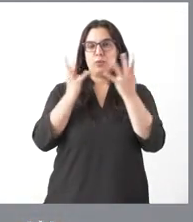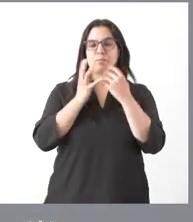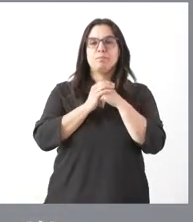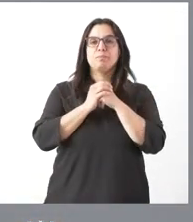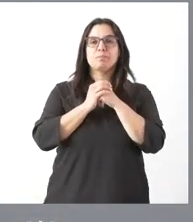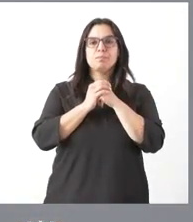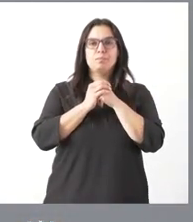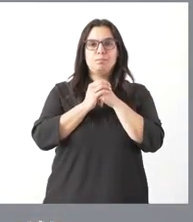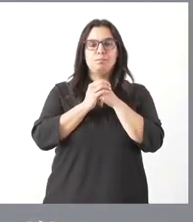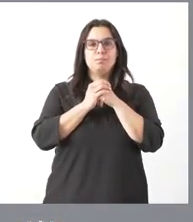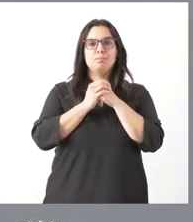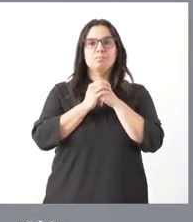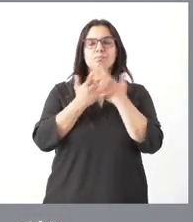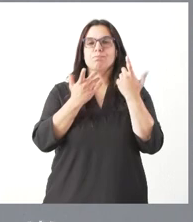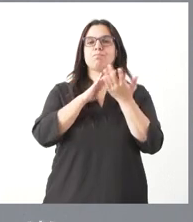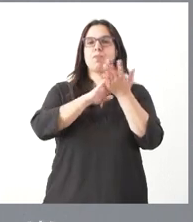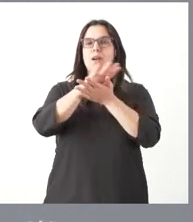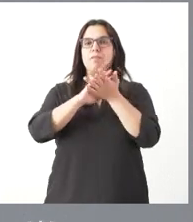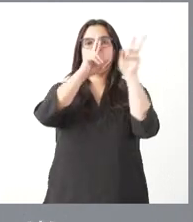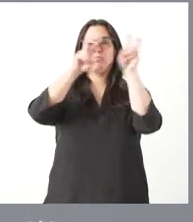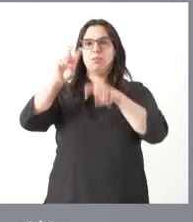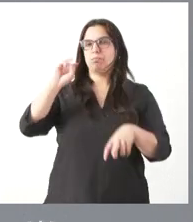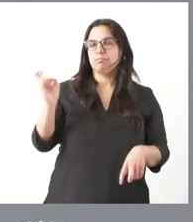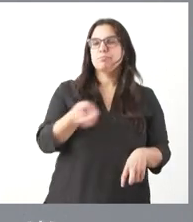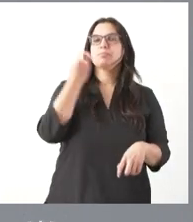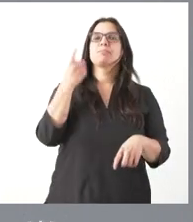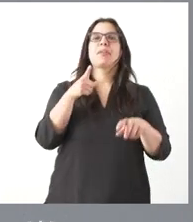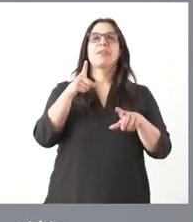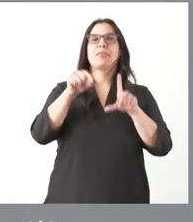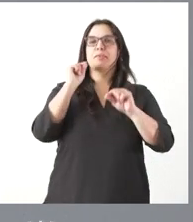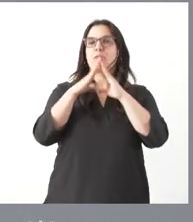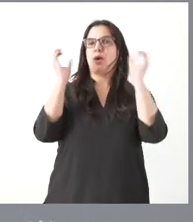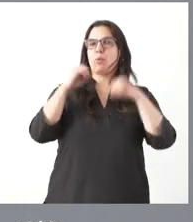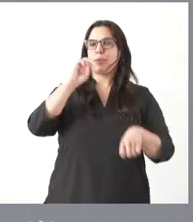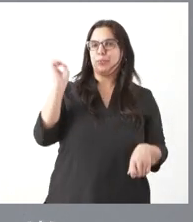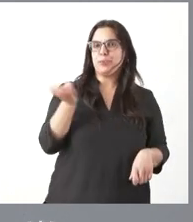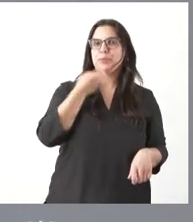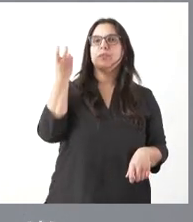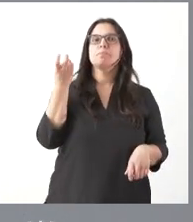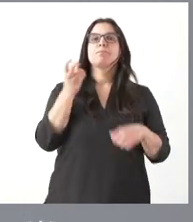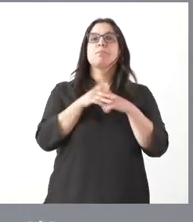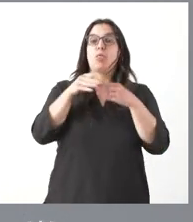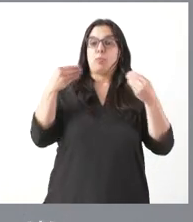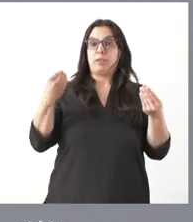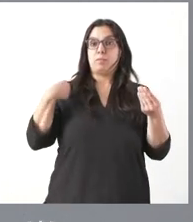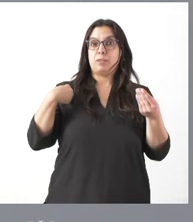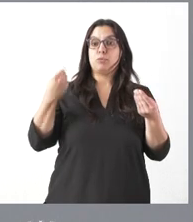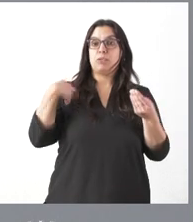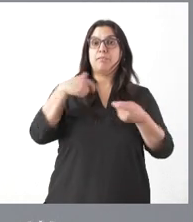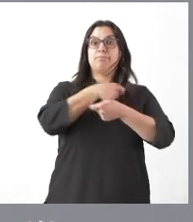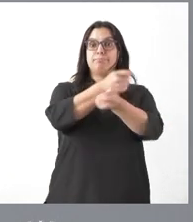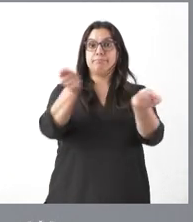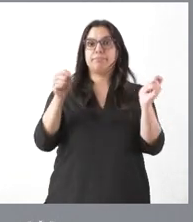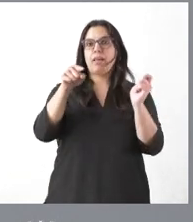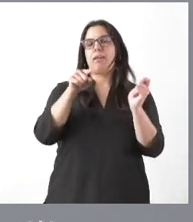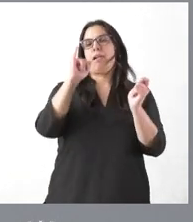se han abordado una serie de asuntos y se han tomado una serie de acuerdos que tienen ustedes en la documentación que les ha sido entregado